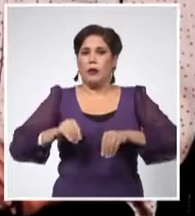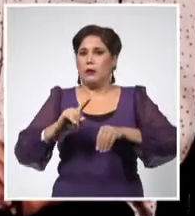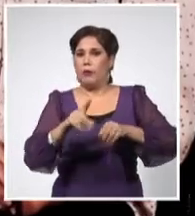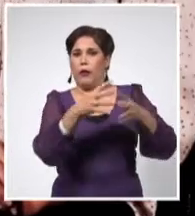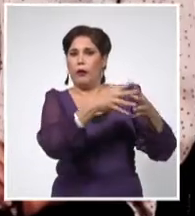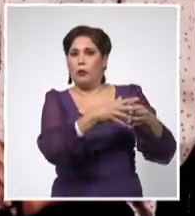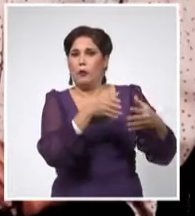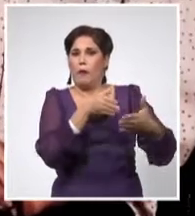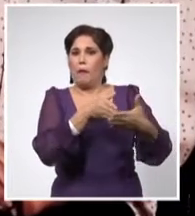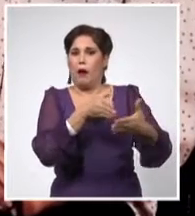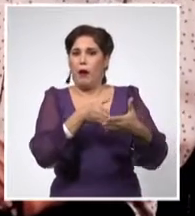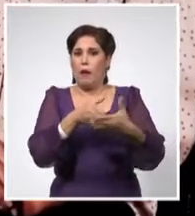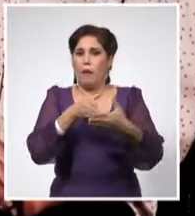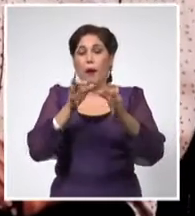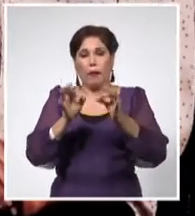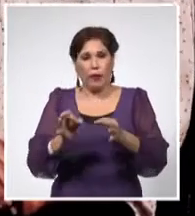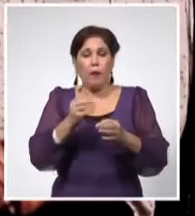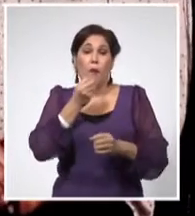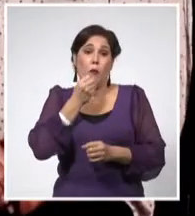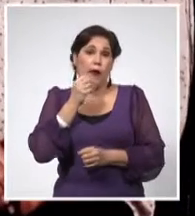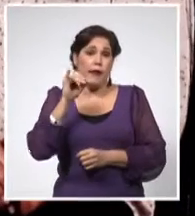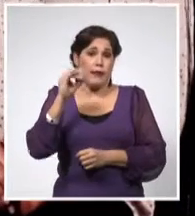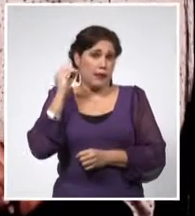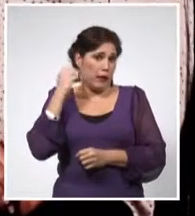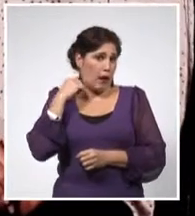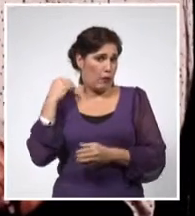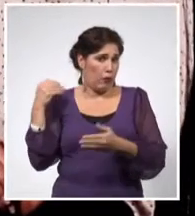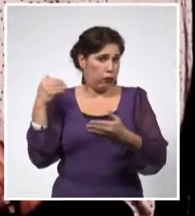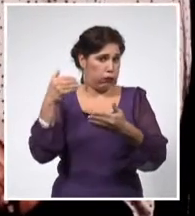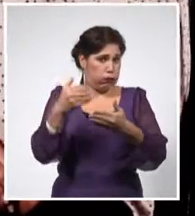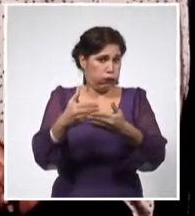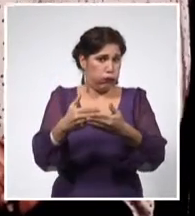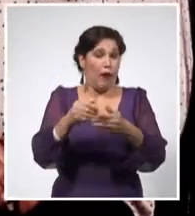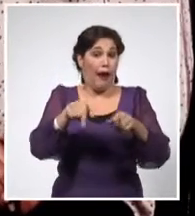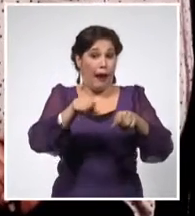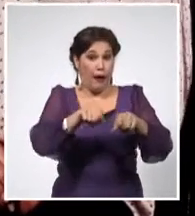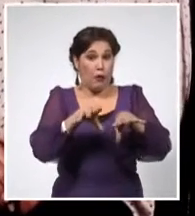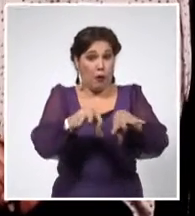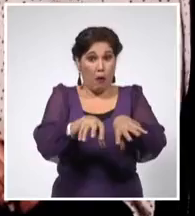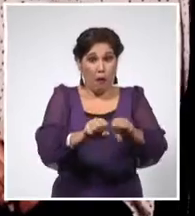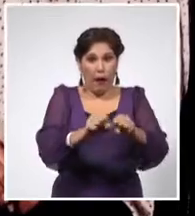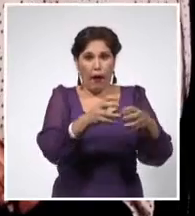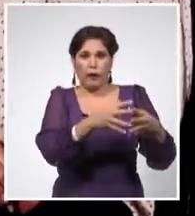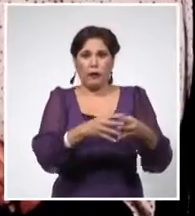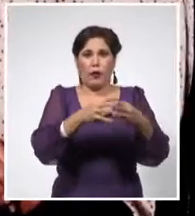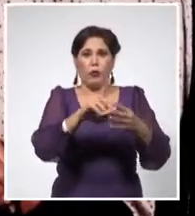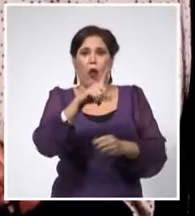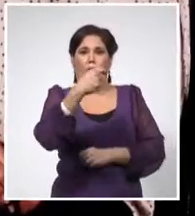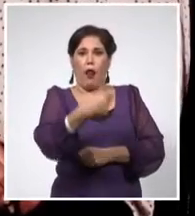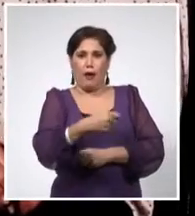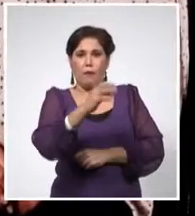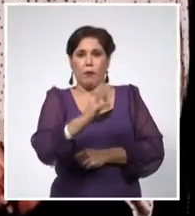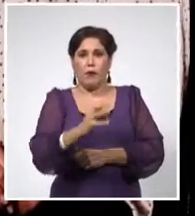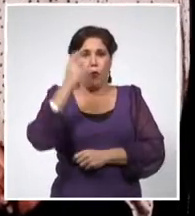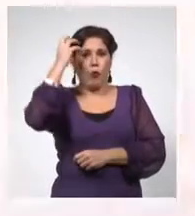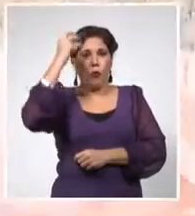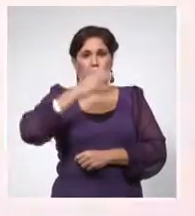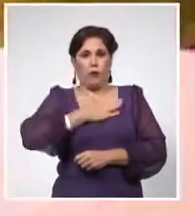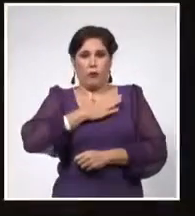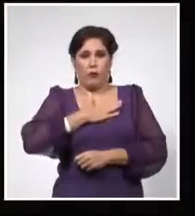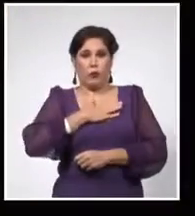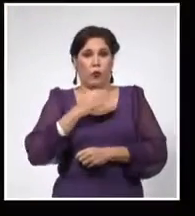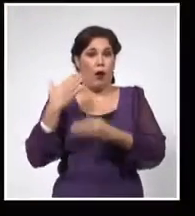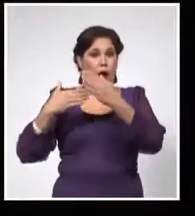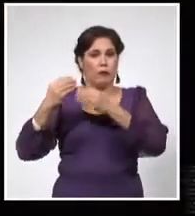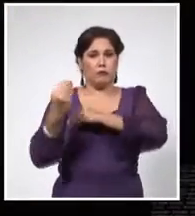en su momento, hablamos de hace más de 60 años, fueran nacionalizadas legítimamente por el gobierno revolucionario cubano.